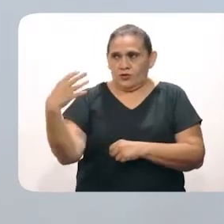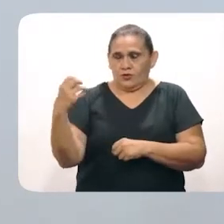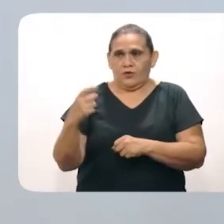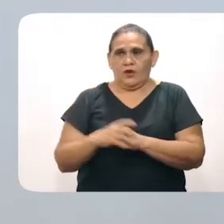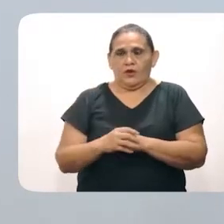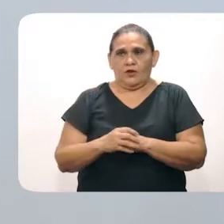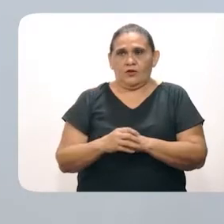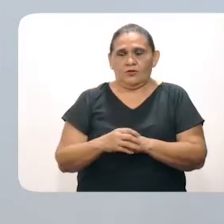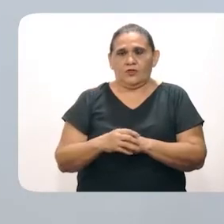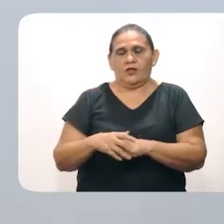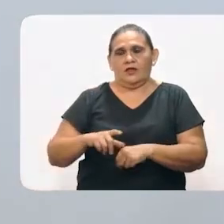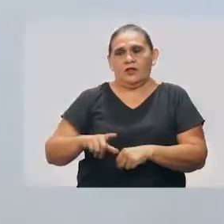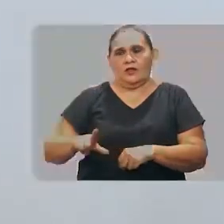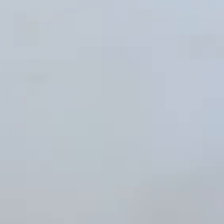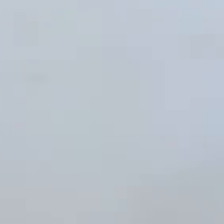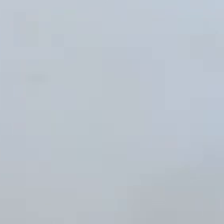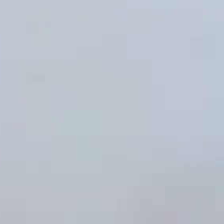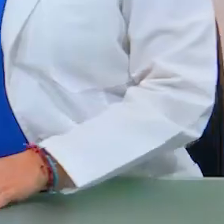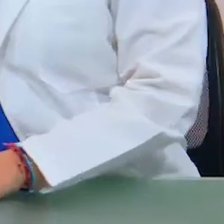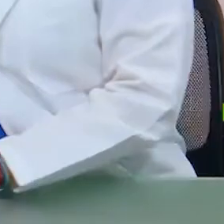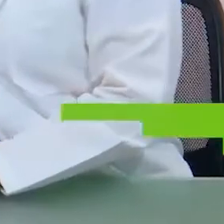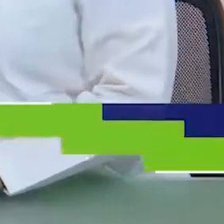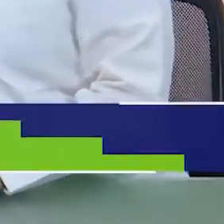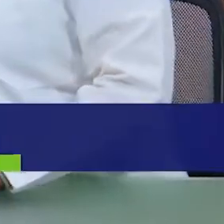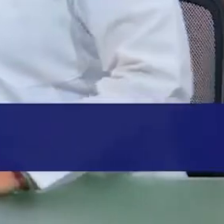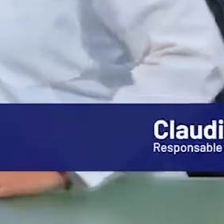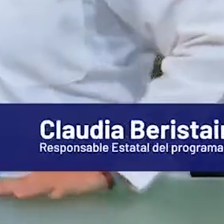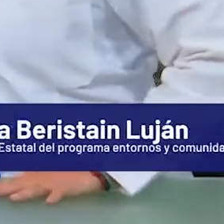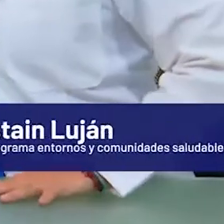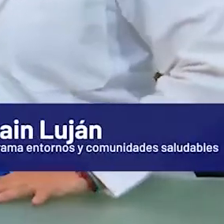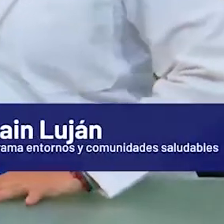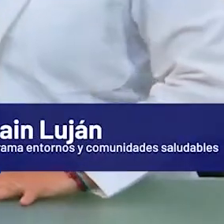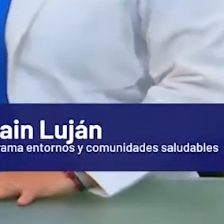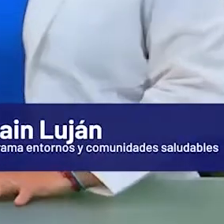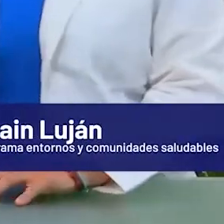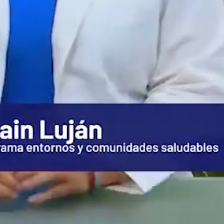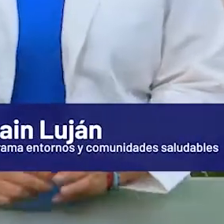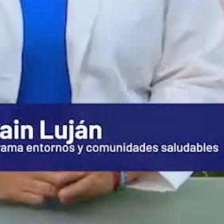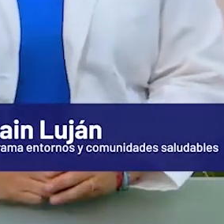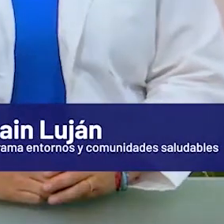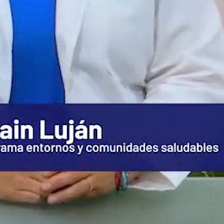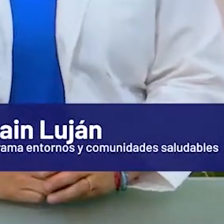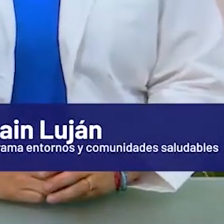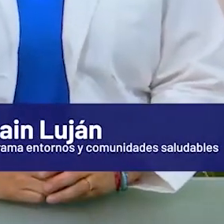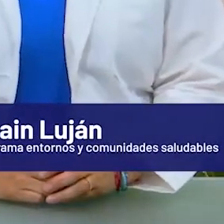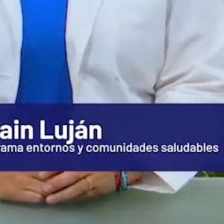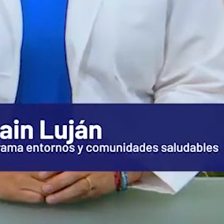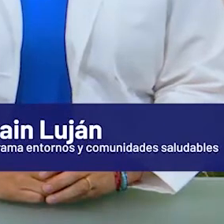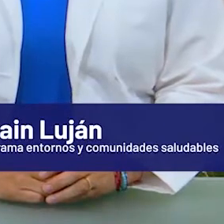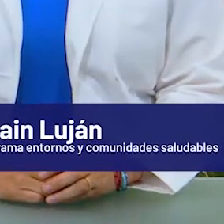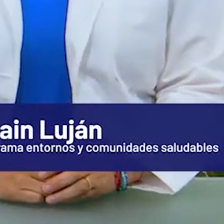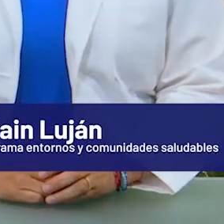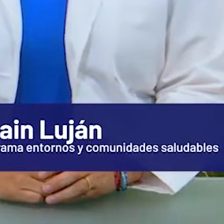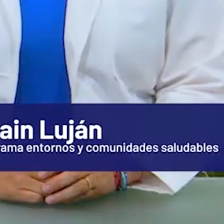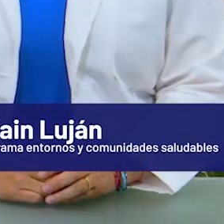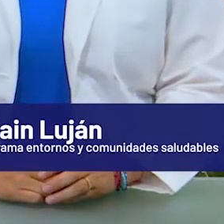semáforo quincenal del gobierno federal. Este es el reporte del día de hoy, doctor. Muchas gracias, doctora. Estaremos